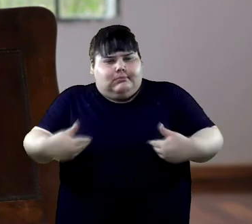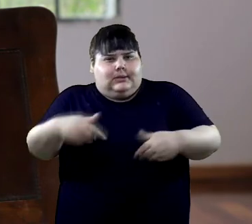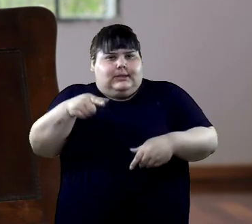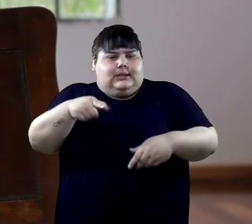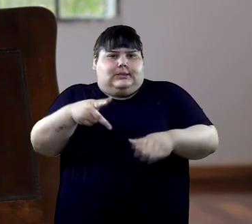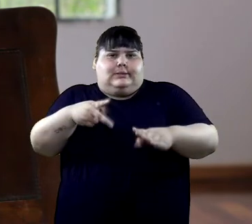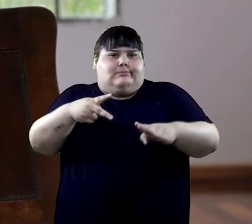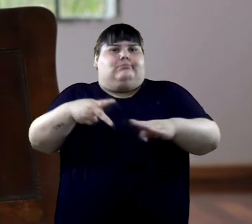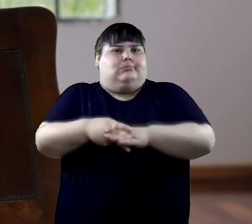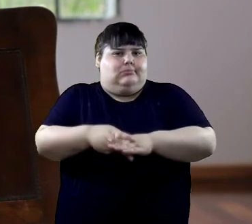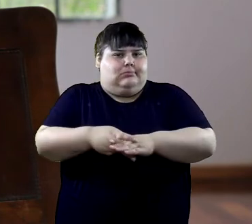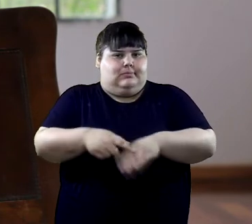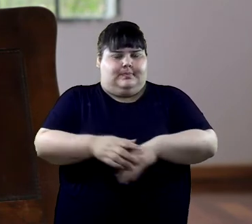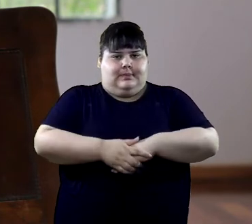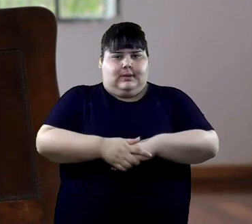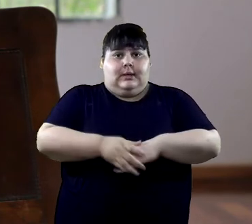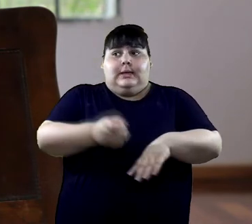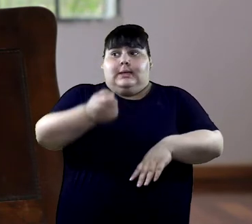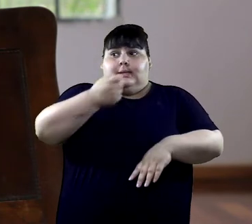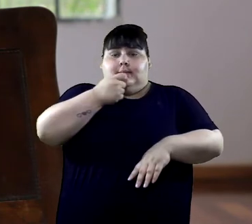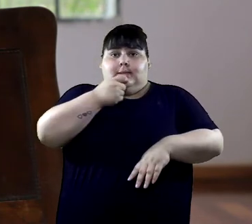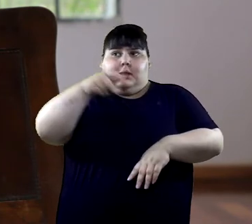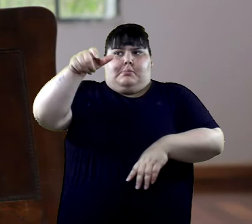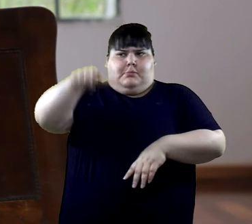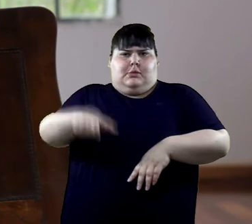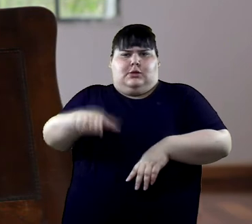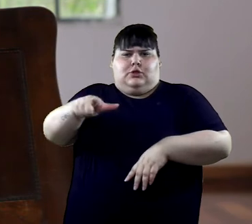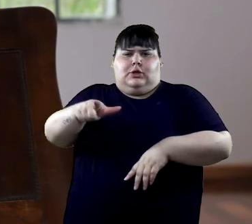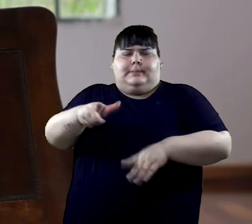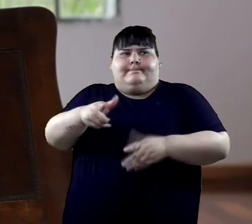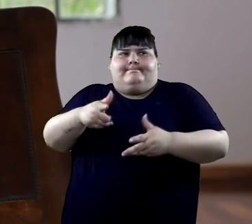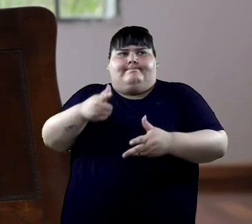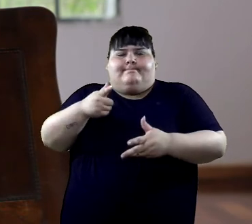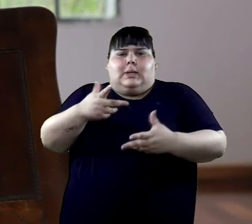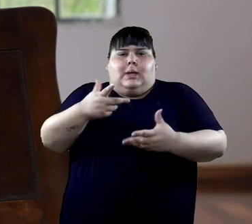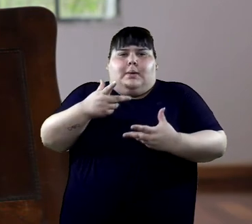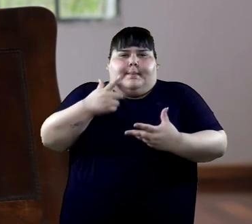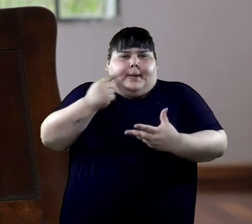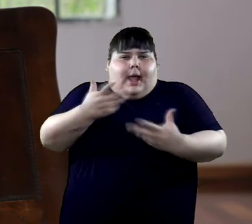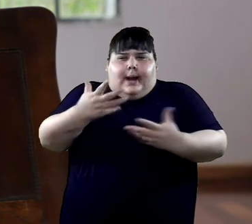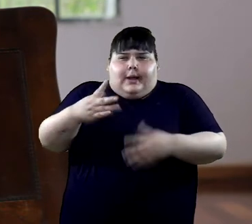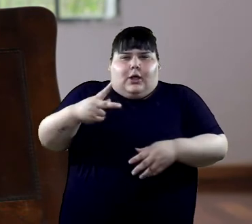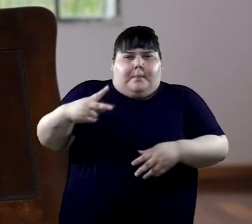lugares. Si una persona, por convicciones personales, no puede